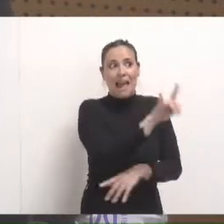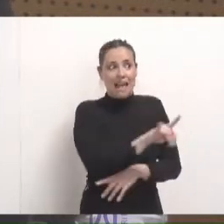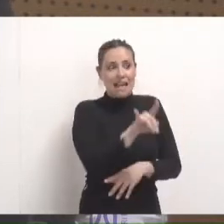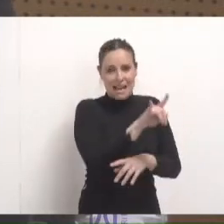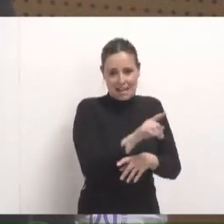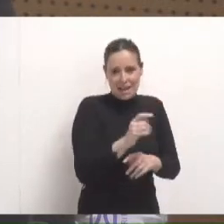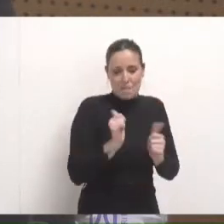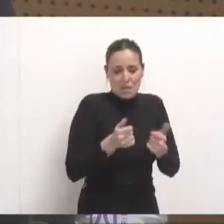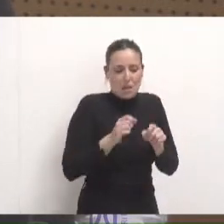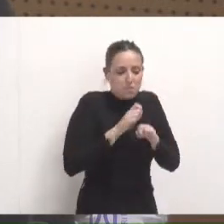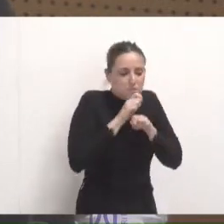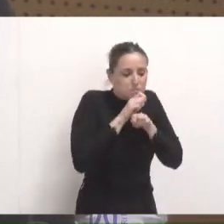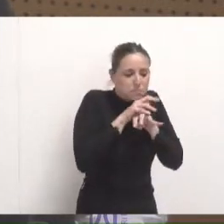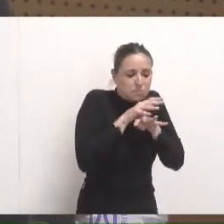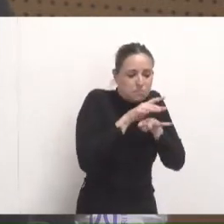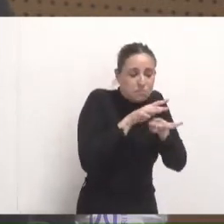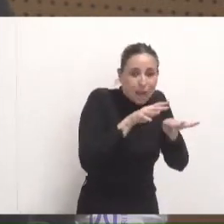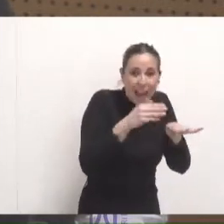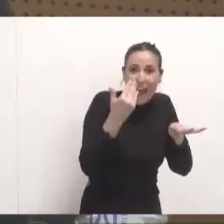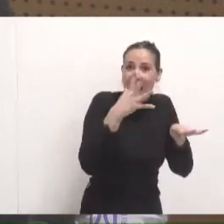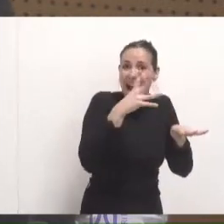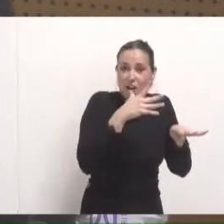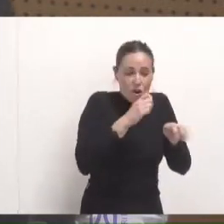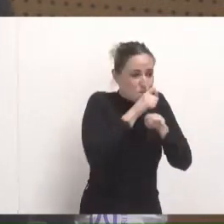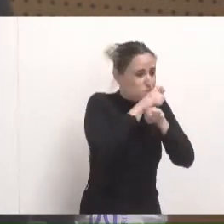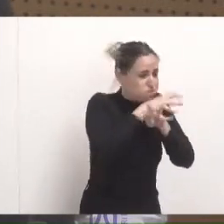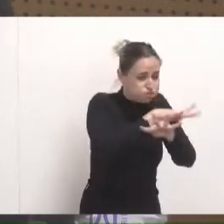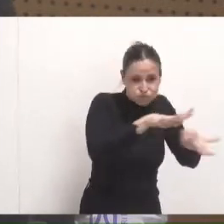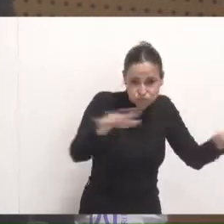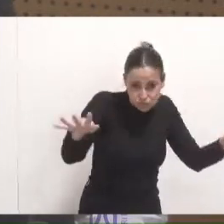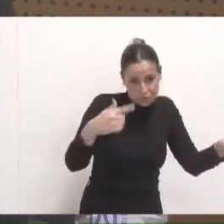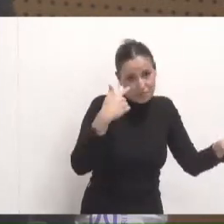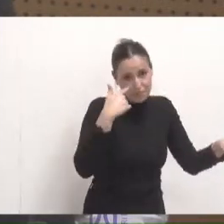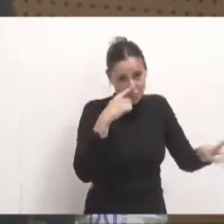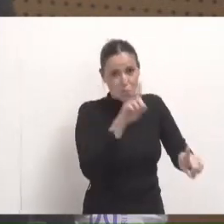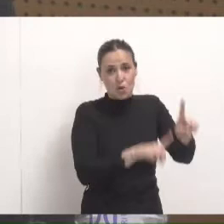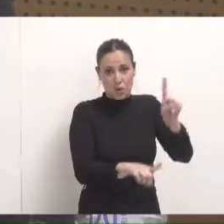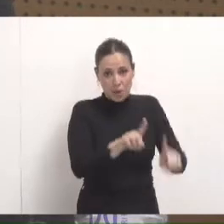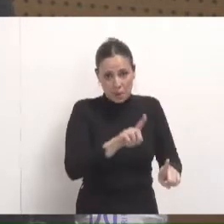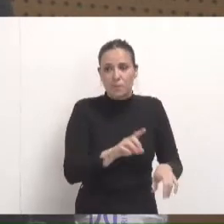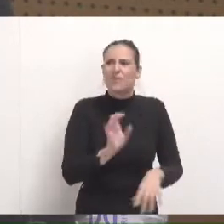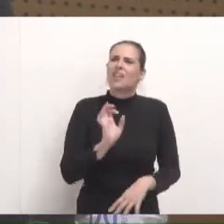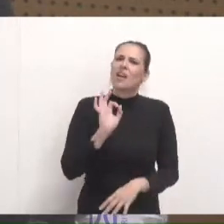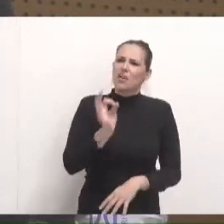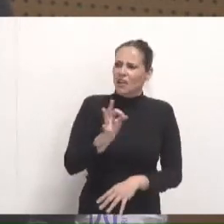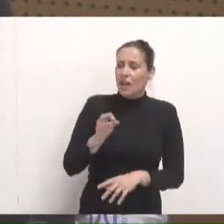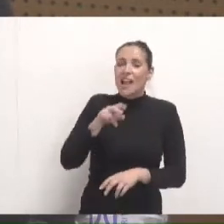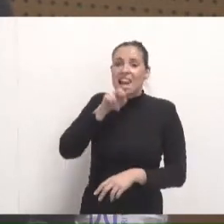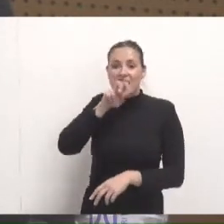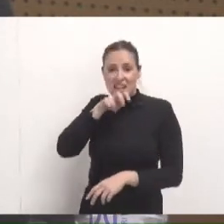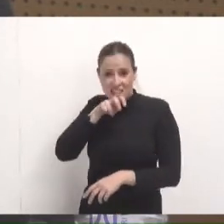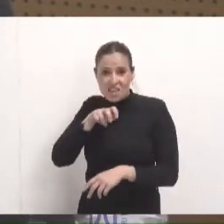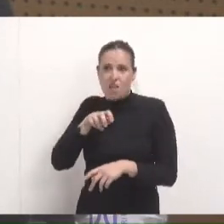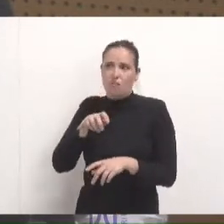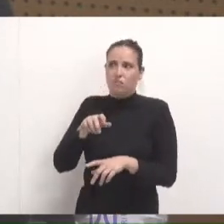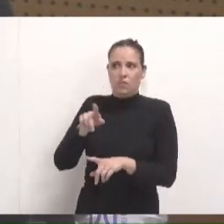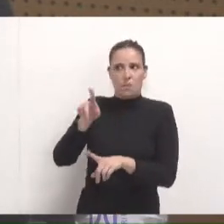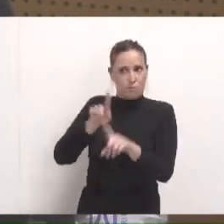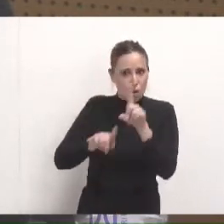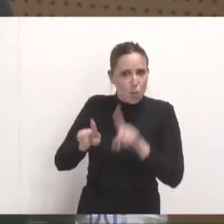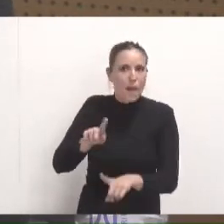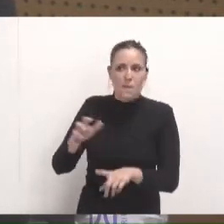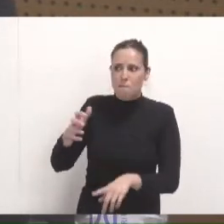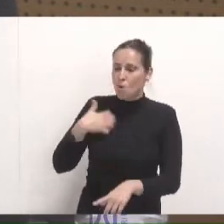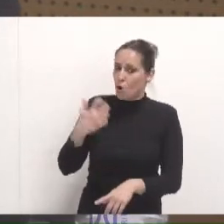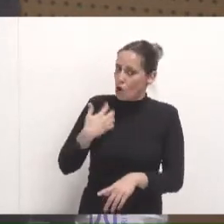el problema, ¿no? Y con la diferencia de que, hombre, las ardillas son una plaga y una molestia sin duda para